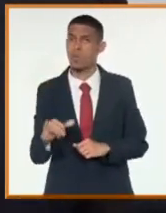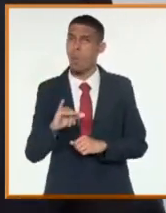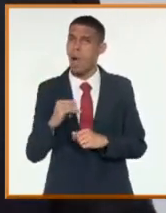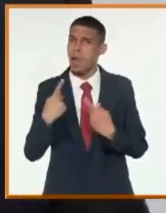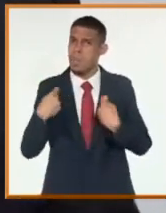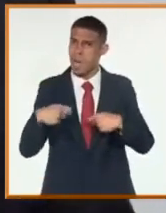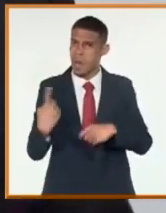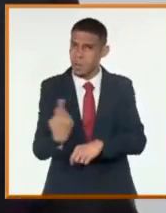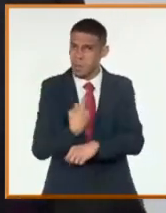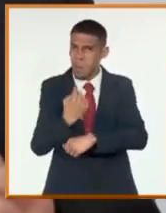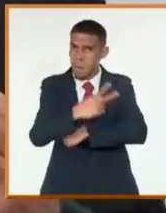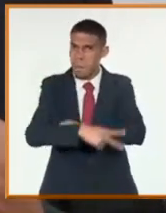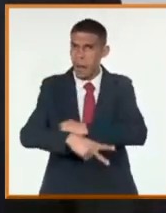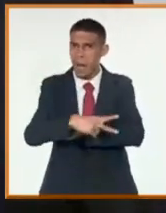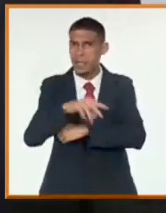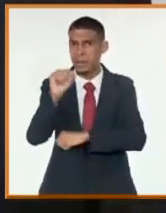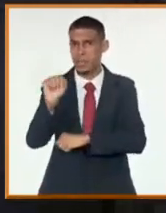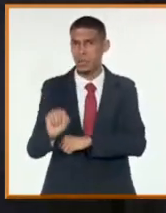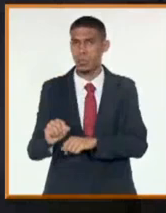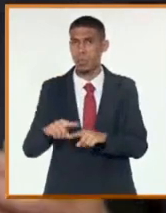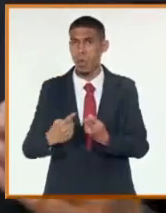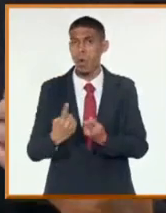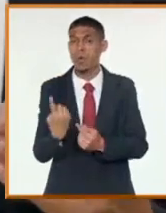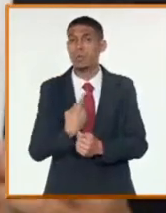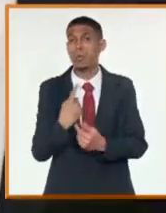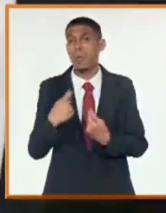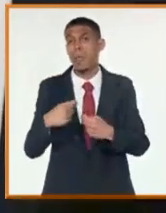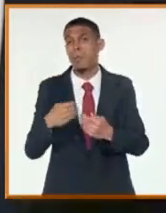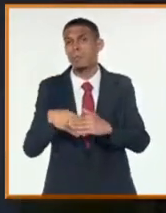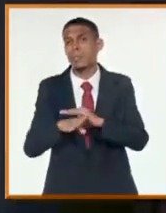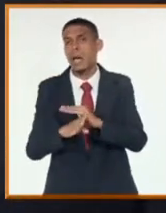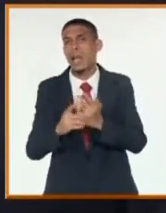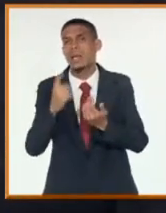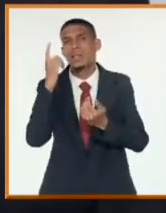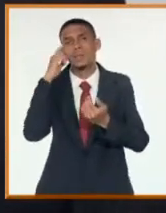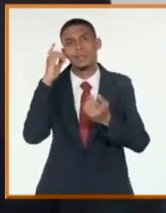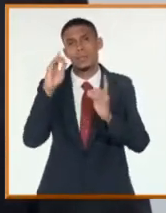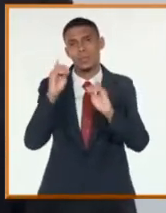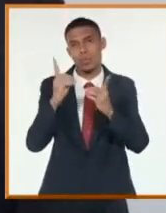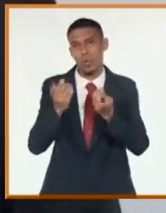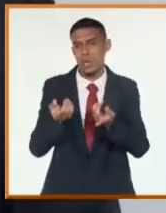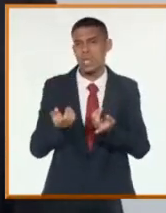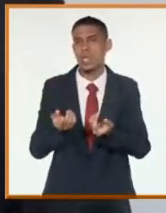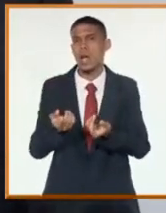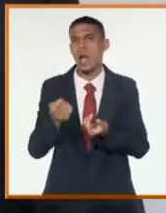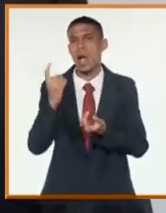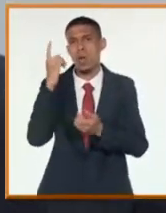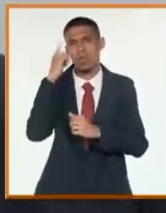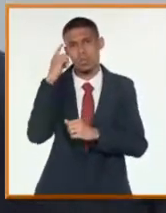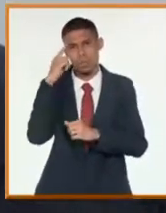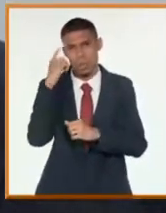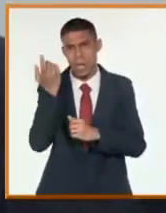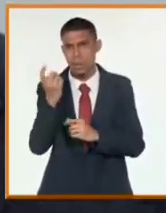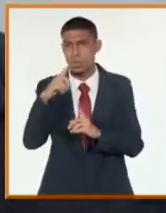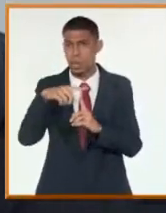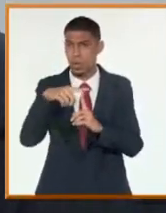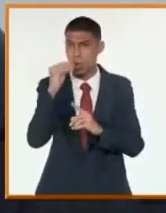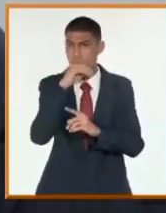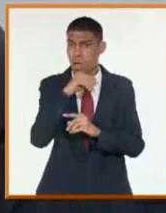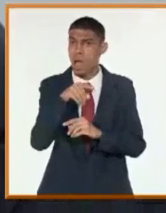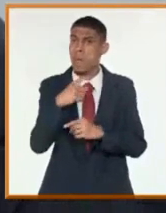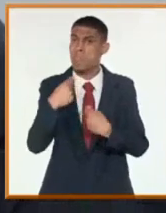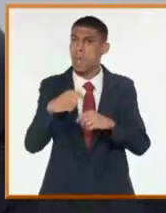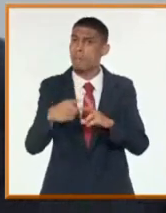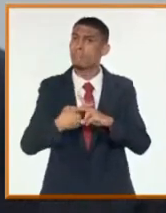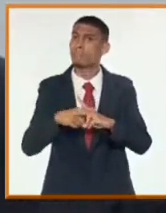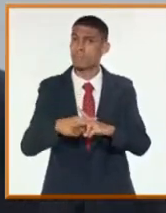porque también en el acceso al conocimiento, en el acceso a las tecnologías, hay muchas brechas que hay que resolver y que